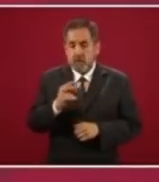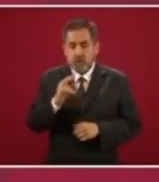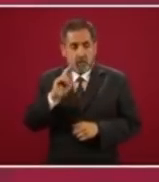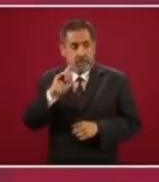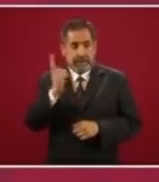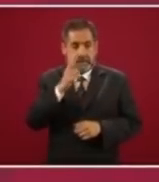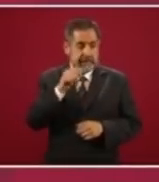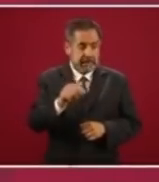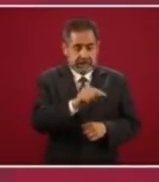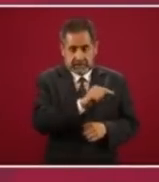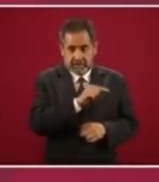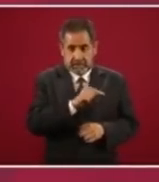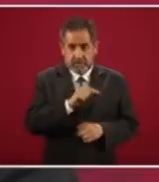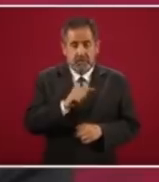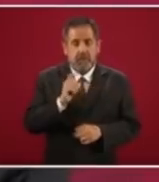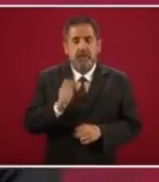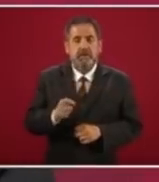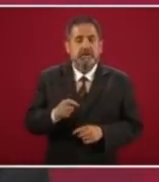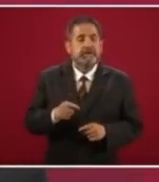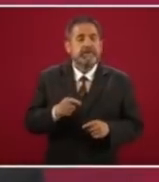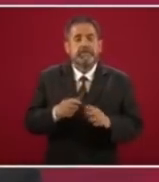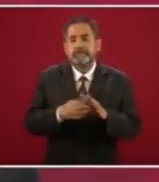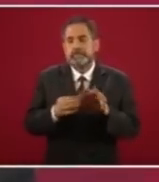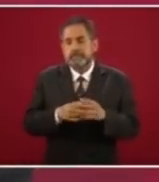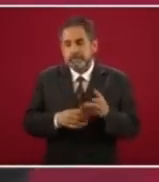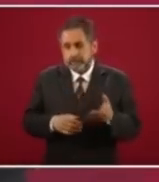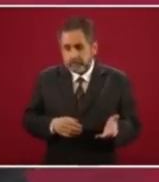universidades son